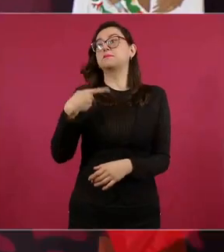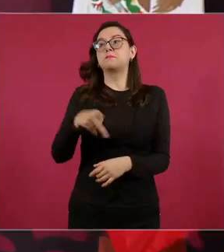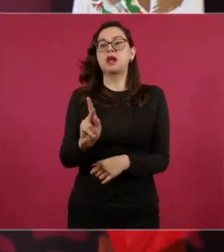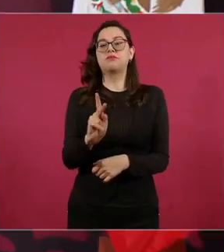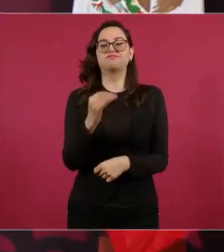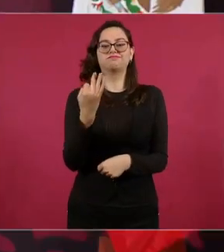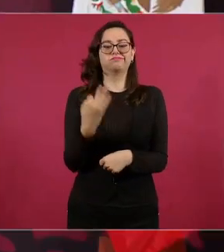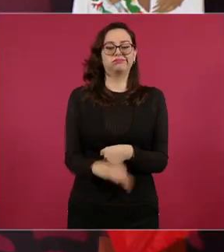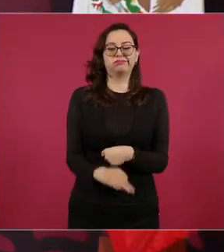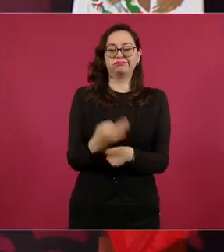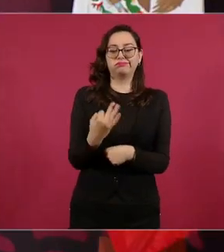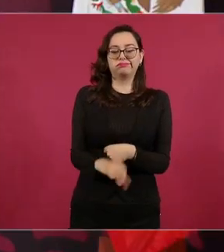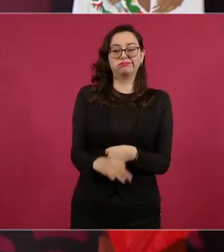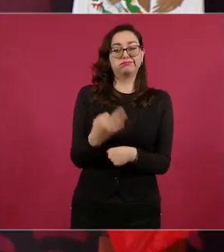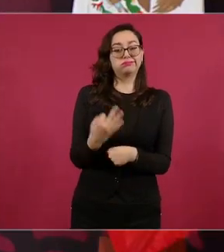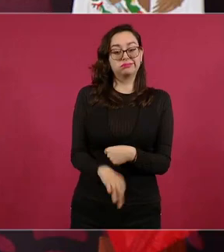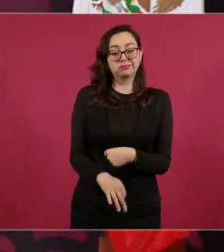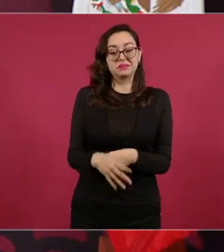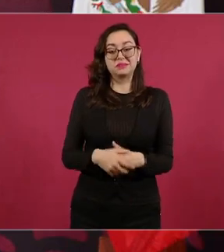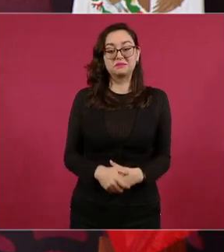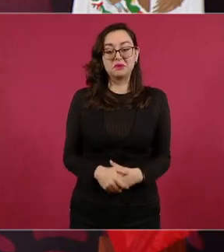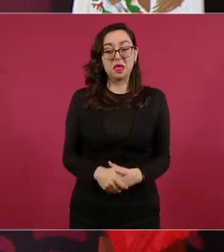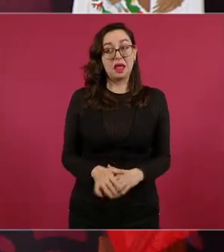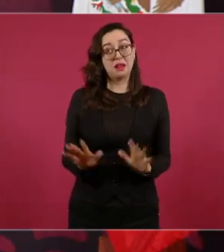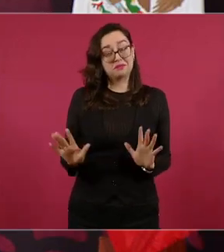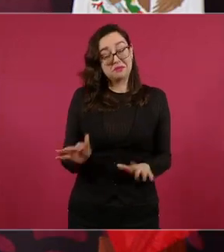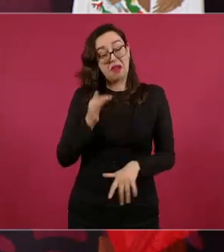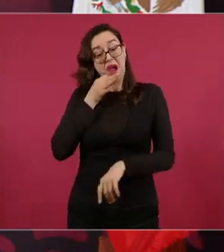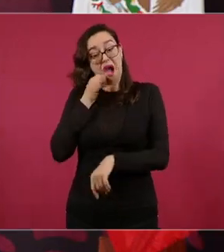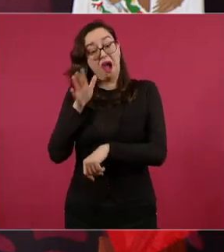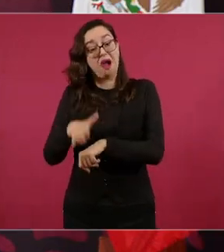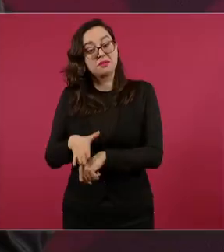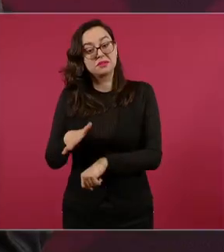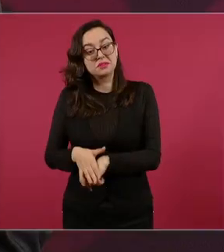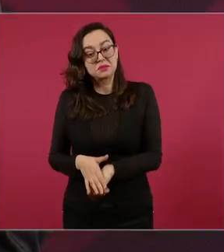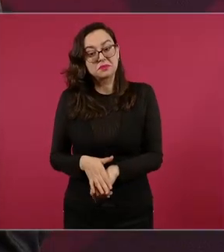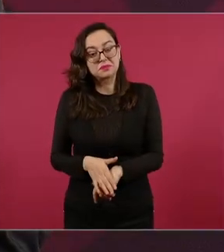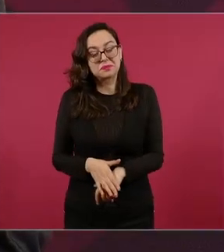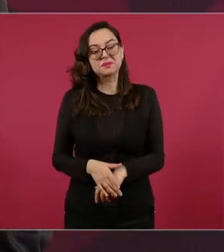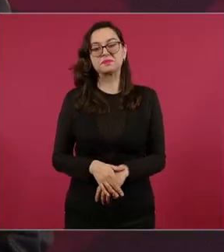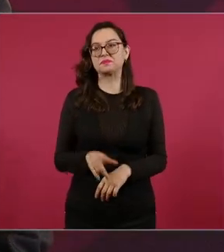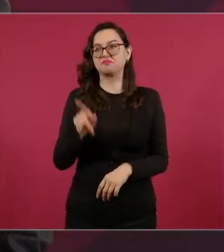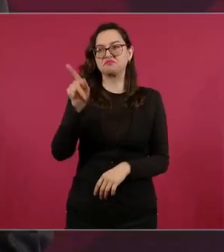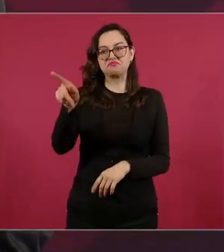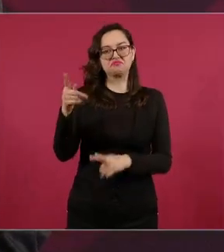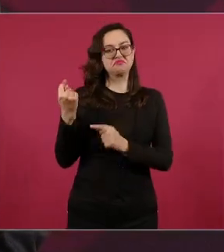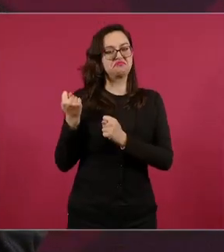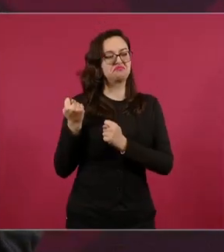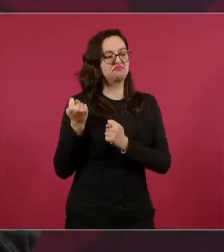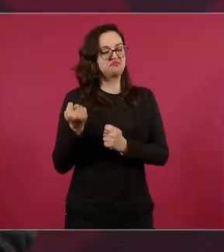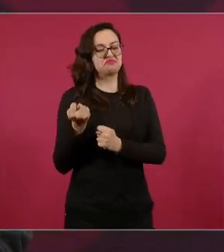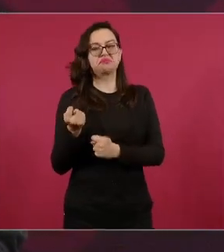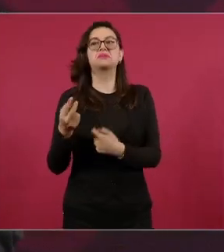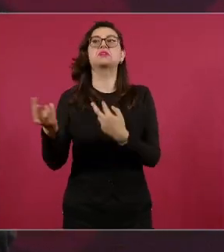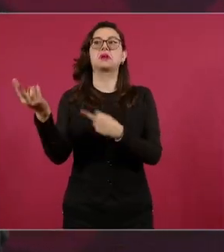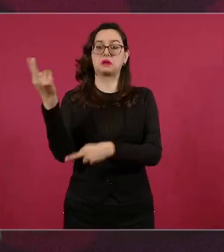fue profético porque regresó